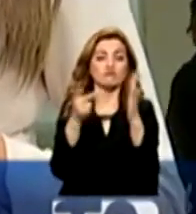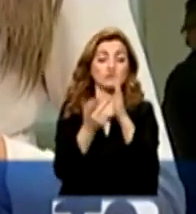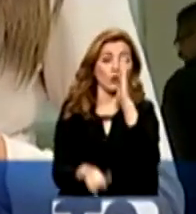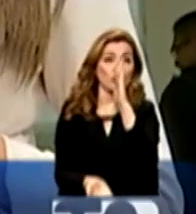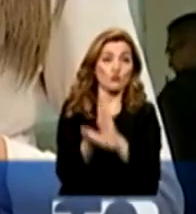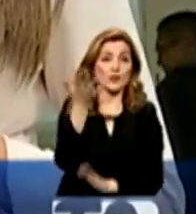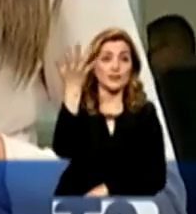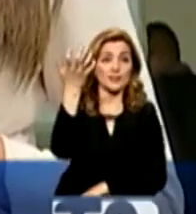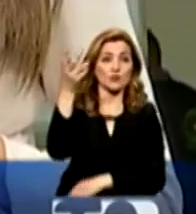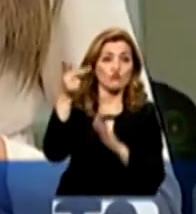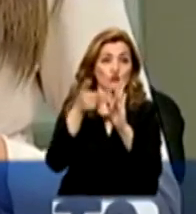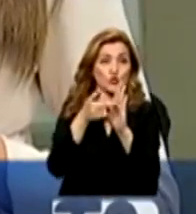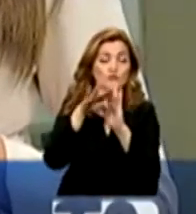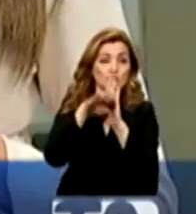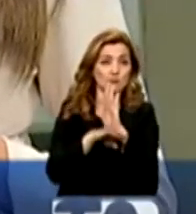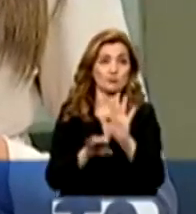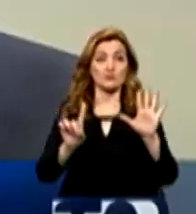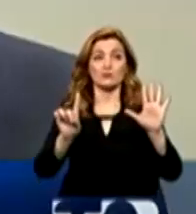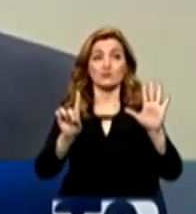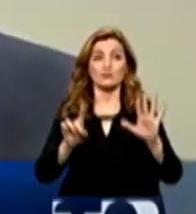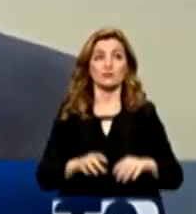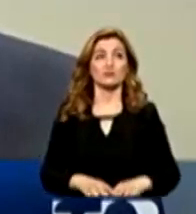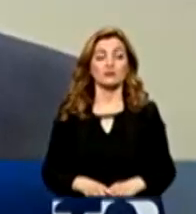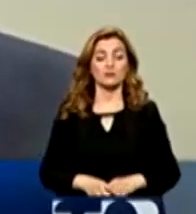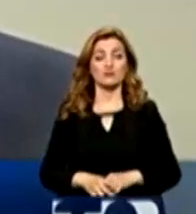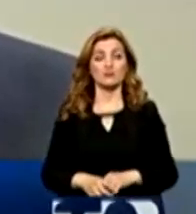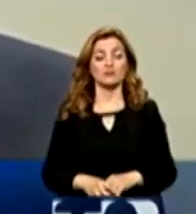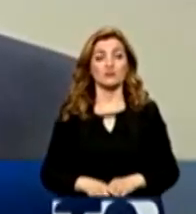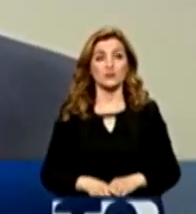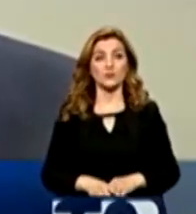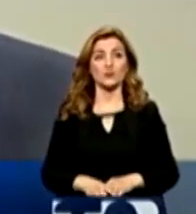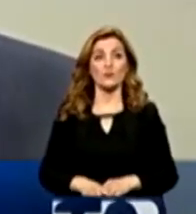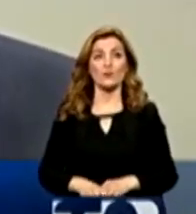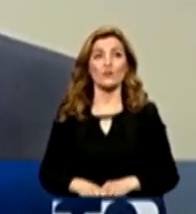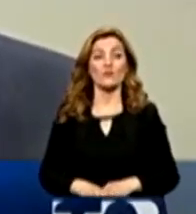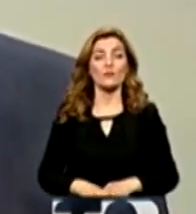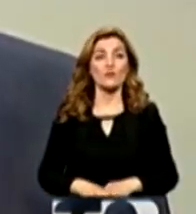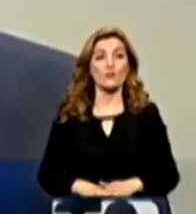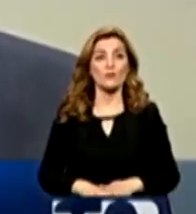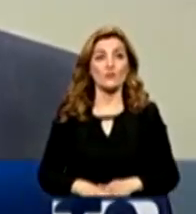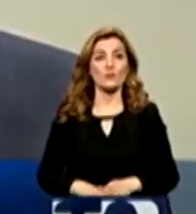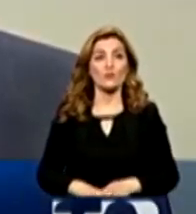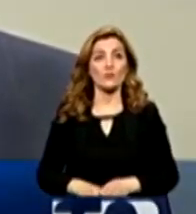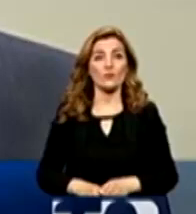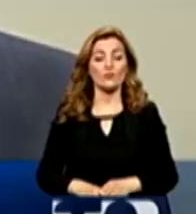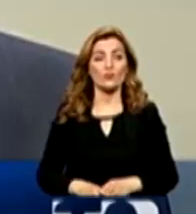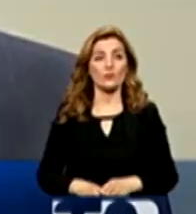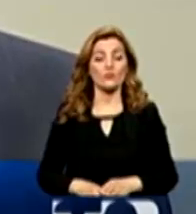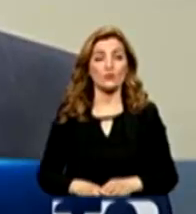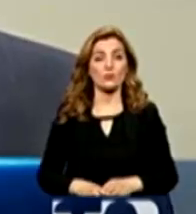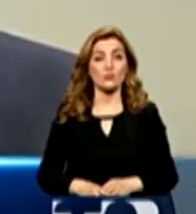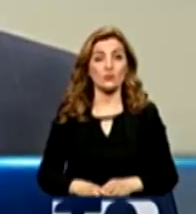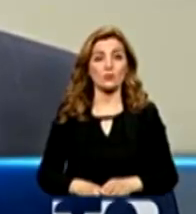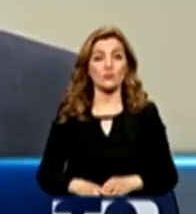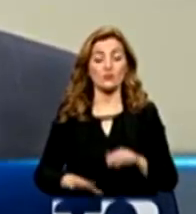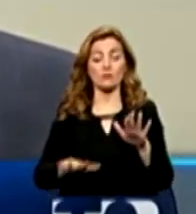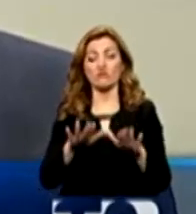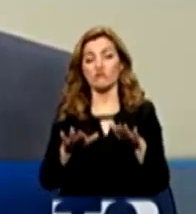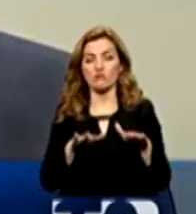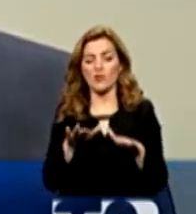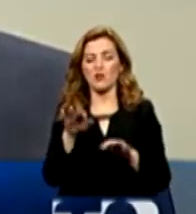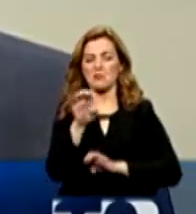fue de 15 puntos, la de más bajo 6. Sí, me preocupa un poco, me parece que son un tanto bajas